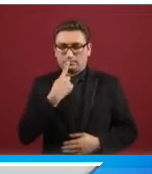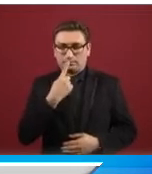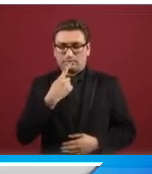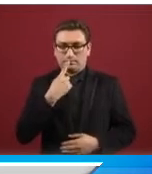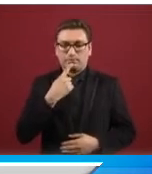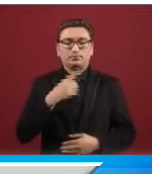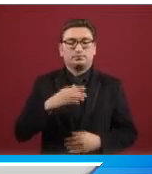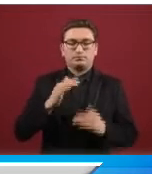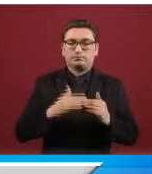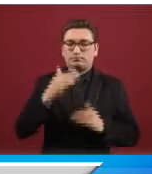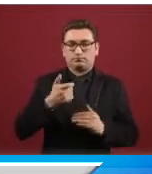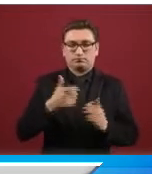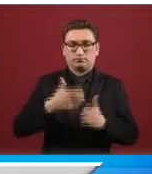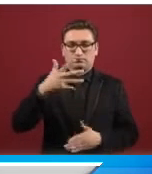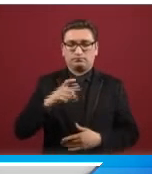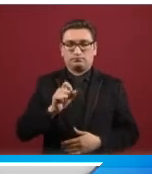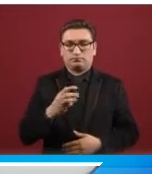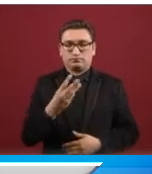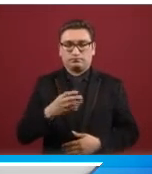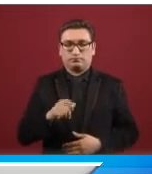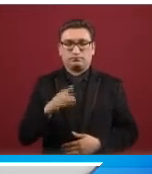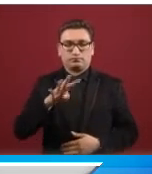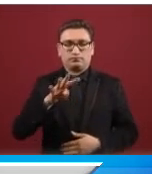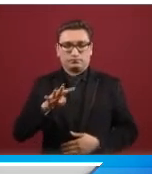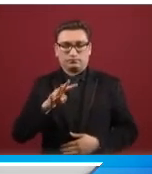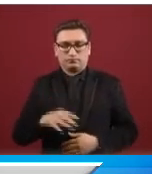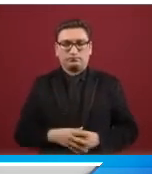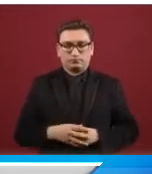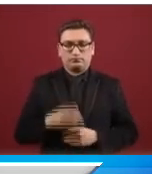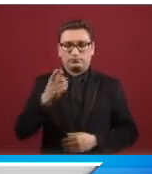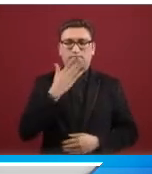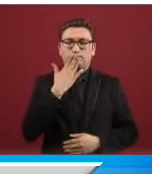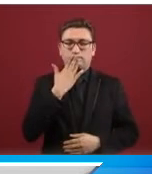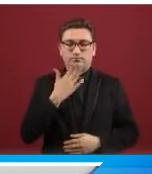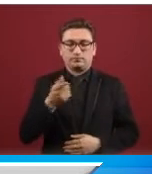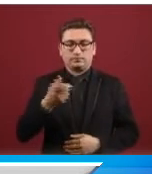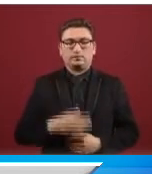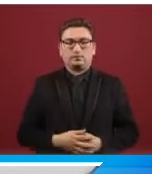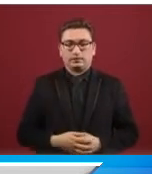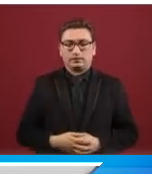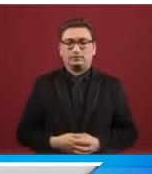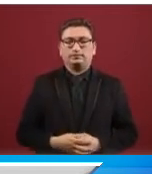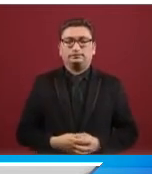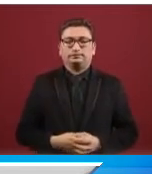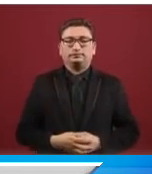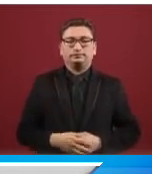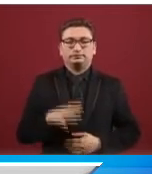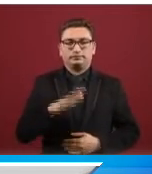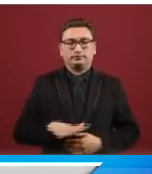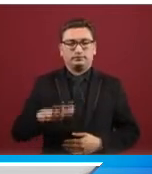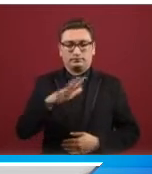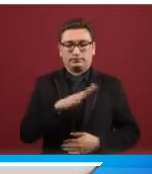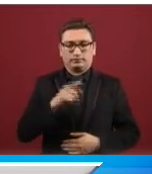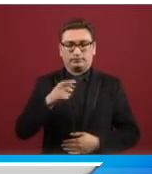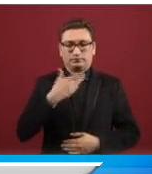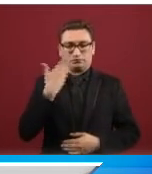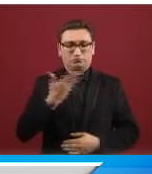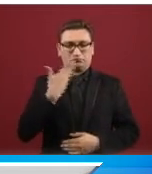a 19.11, gasolina premium marca La Gas a 20.77, diésel marca Rendichicas